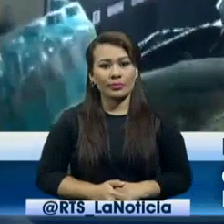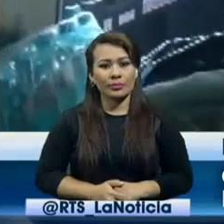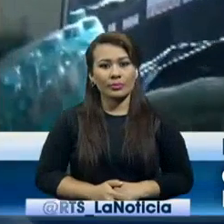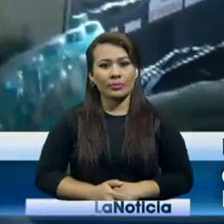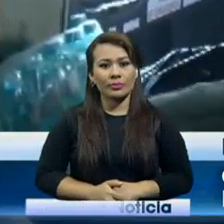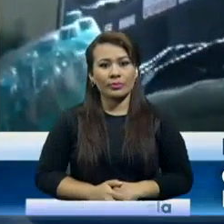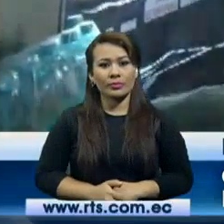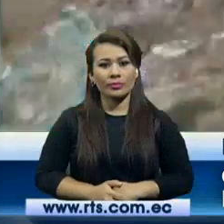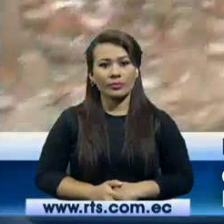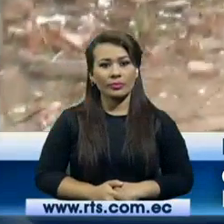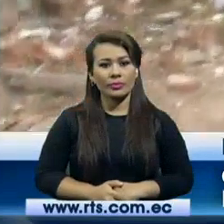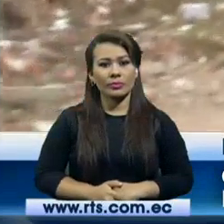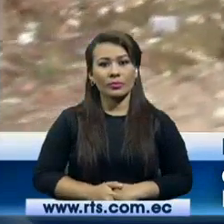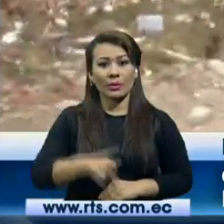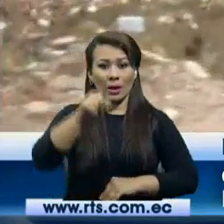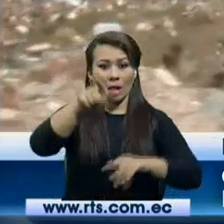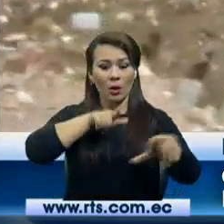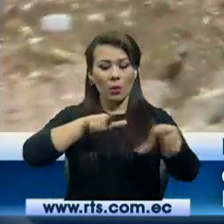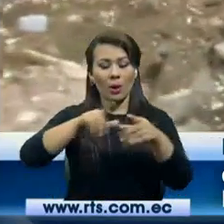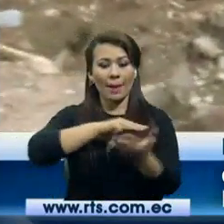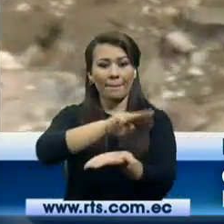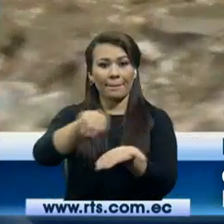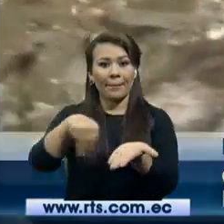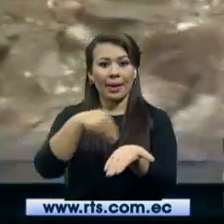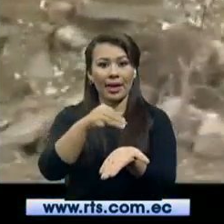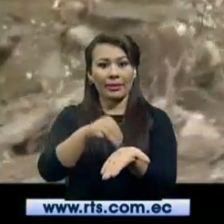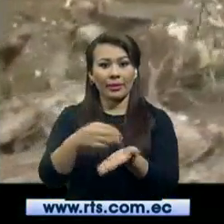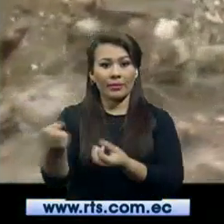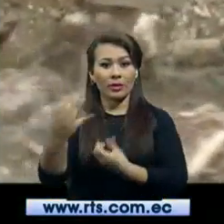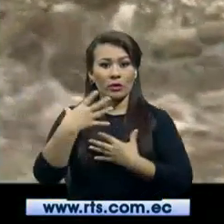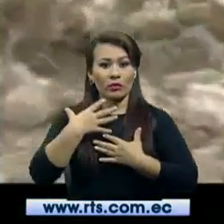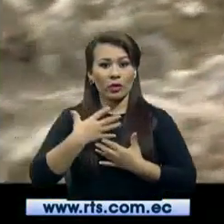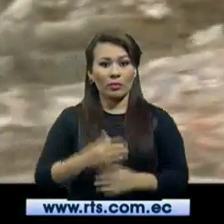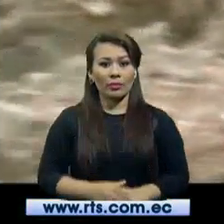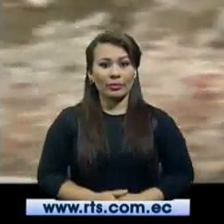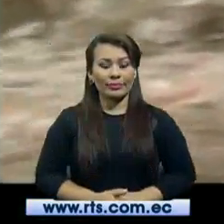Desde la provincia de Manabí informó Johnny Armendáriz.